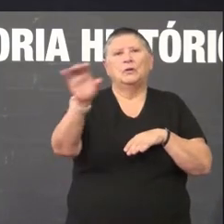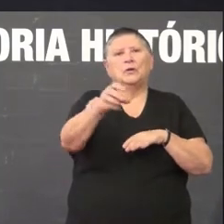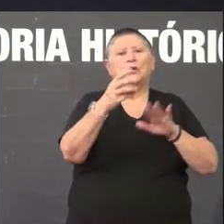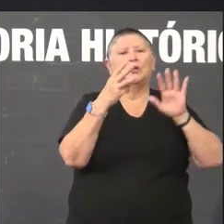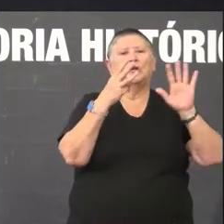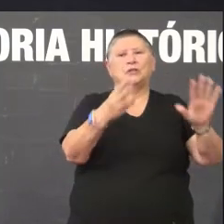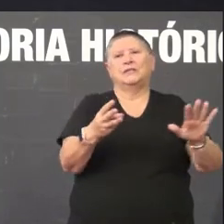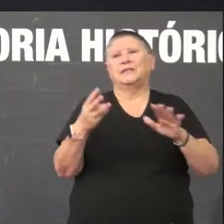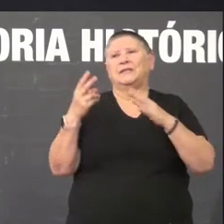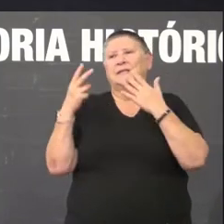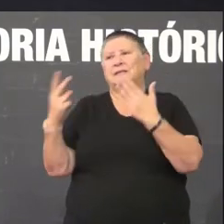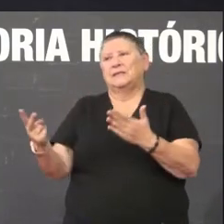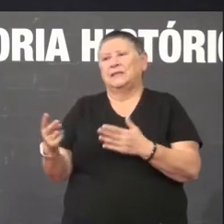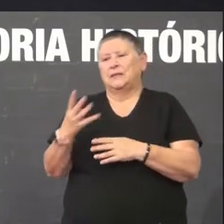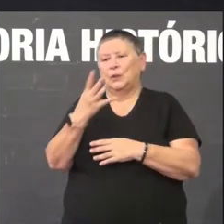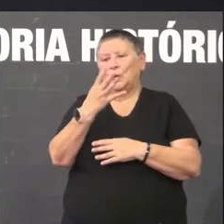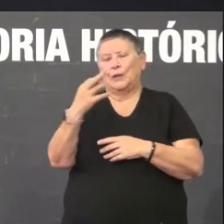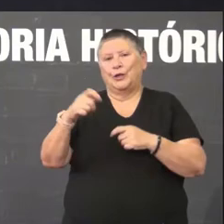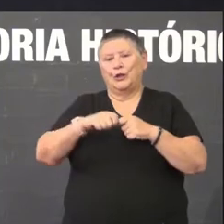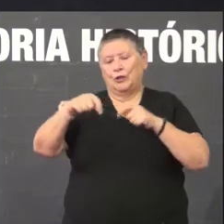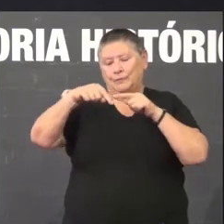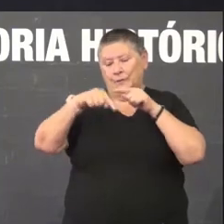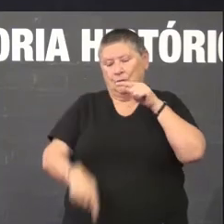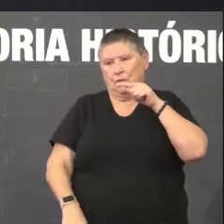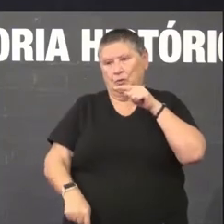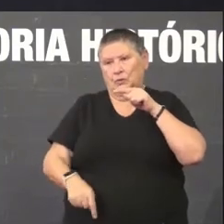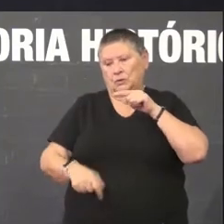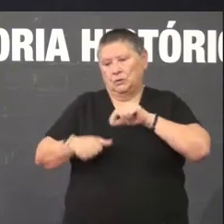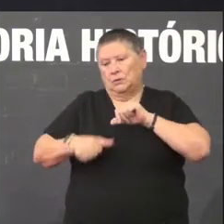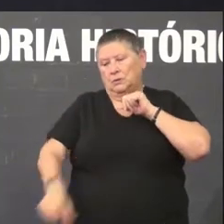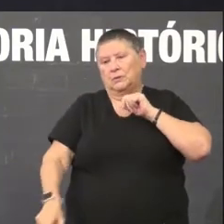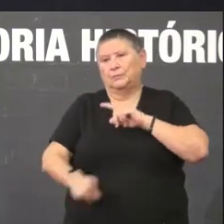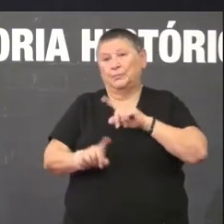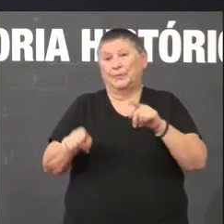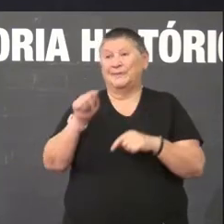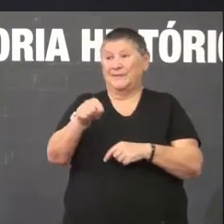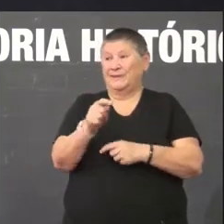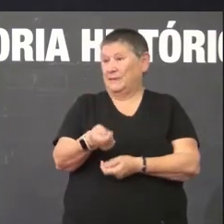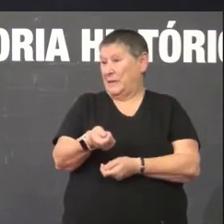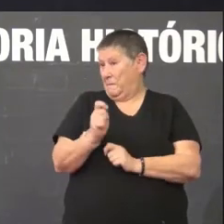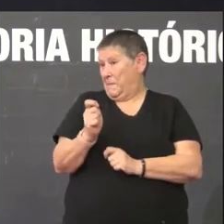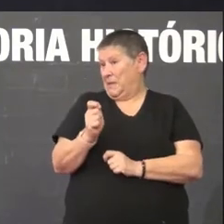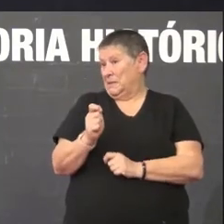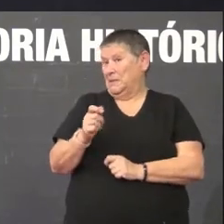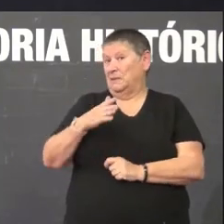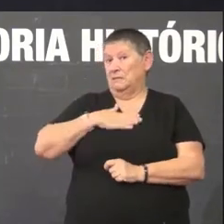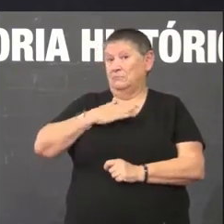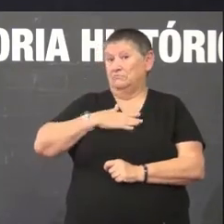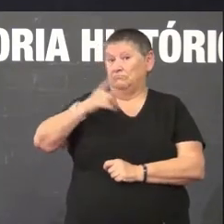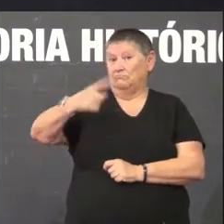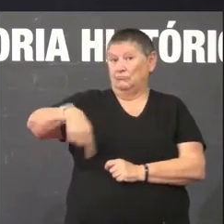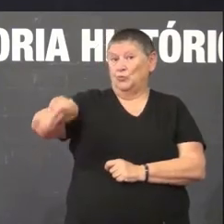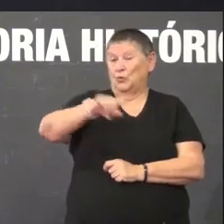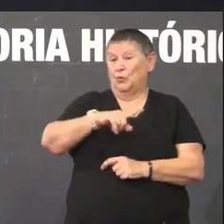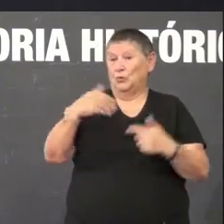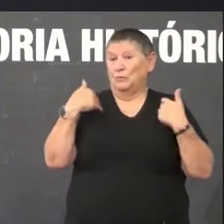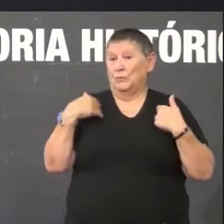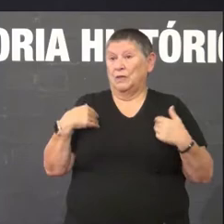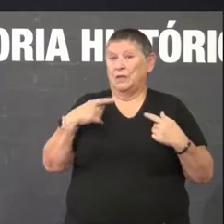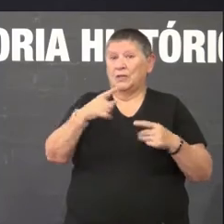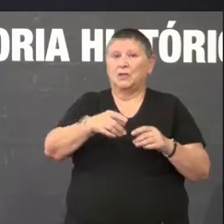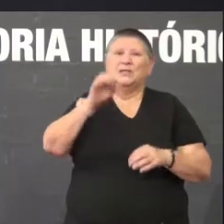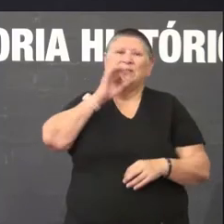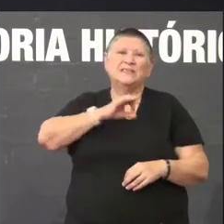a partir dos 400 metros de fondura. Esa pesca na que os nosos mariñeiros estuveron secularmente